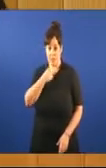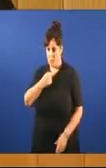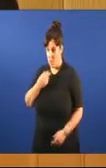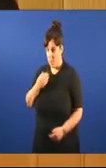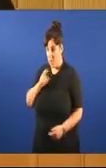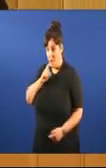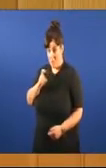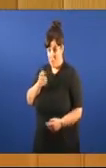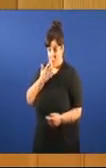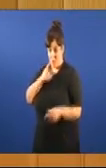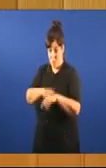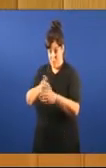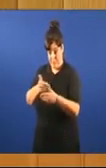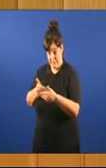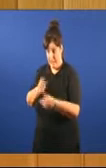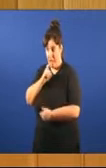Perfecto.